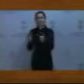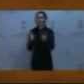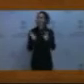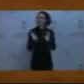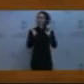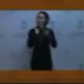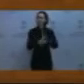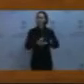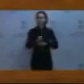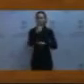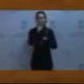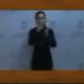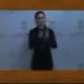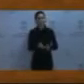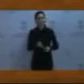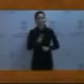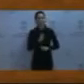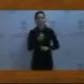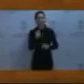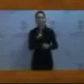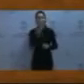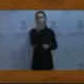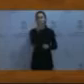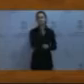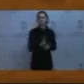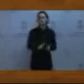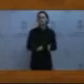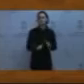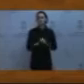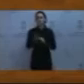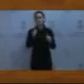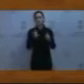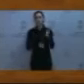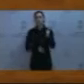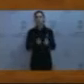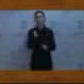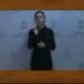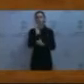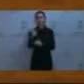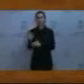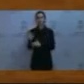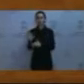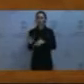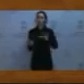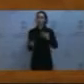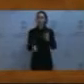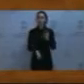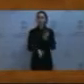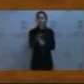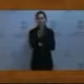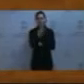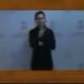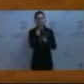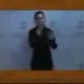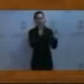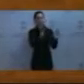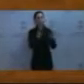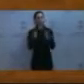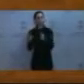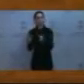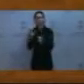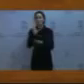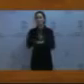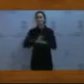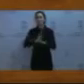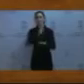consejero no tuvo a bien ni responder, si precisamente convocamos estas oposiciones, pudiera producirse ese efecto llamada porque el consejero no